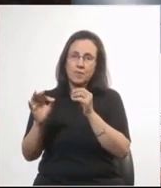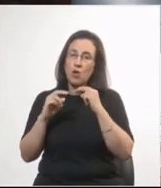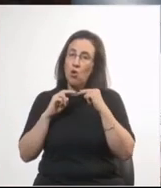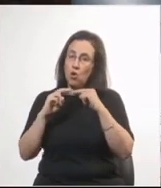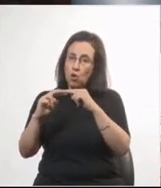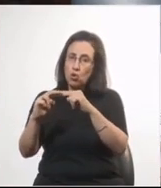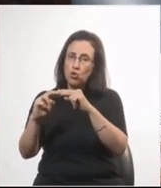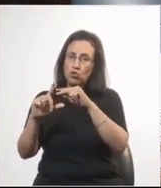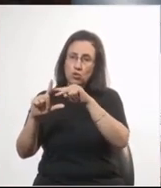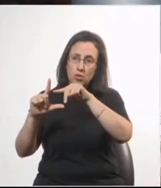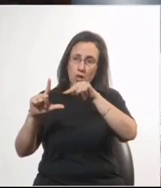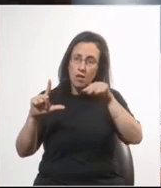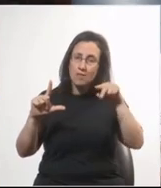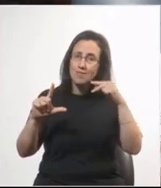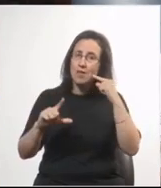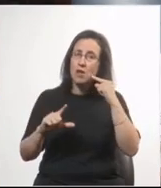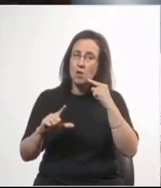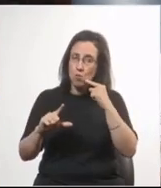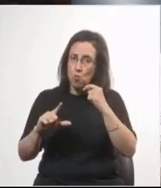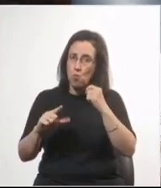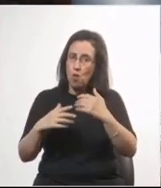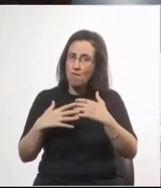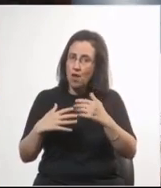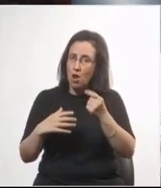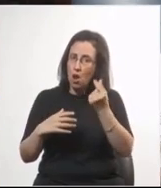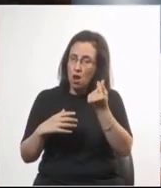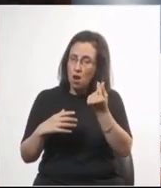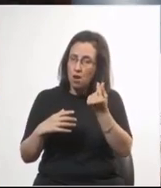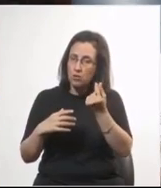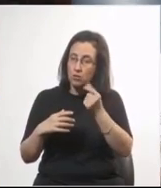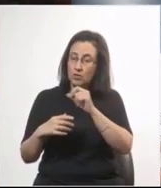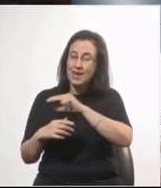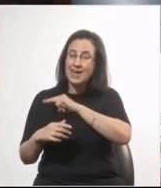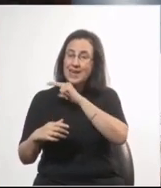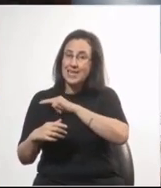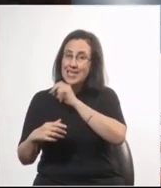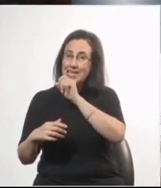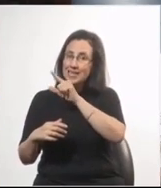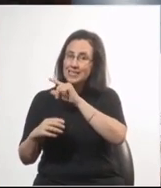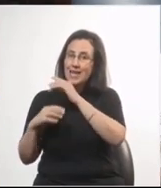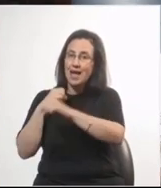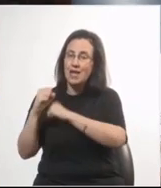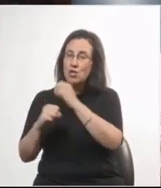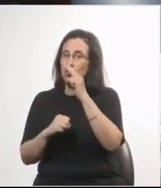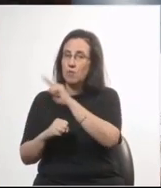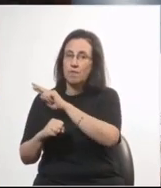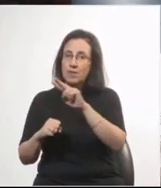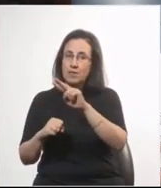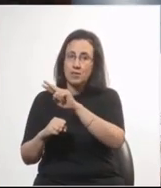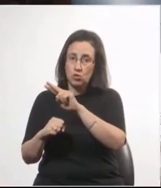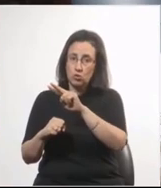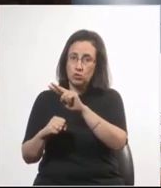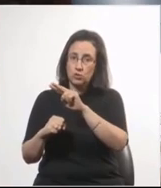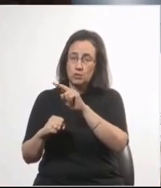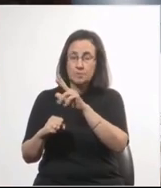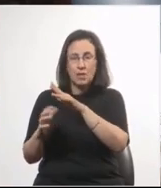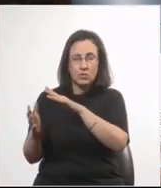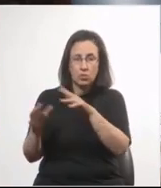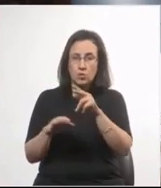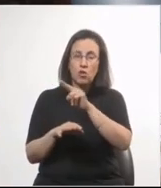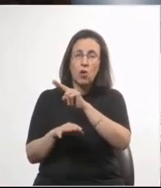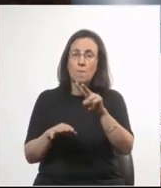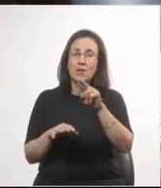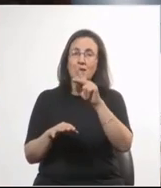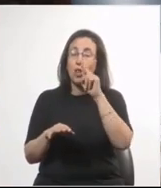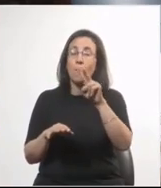constantes de que la riqueza producida en el país en el 2022 estuvo en algo así como